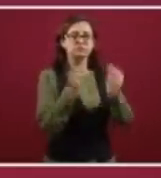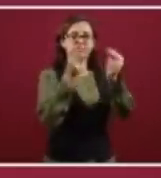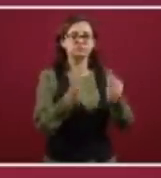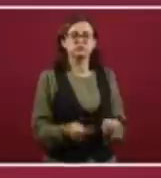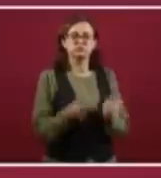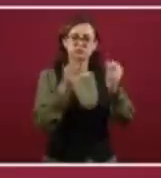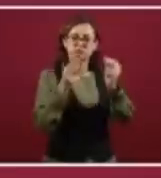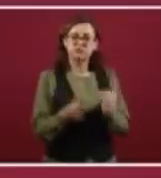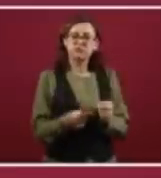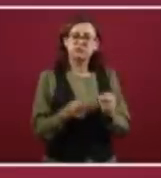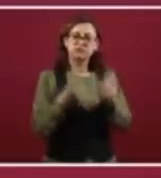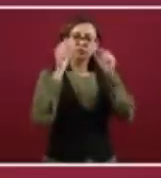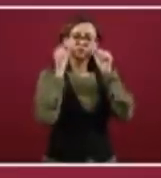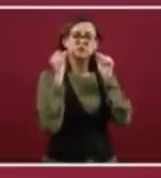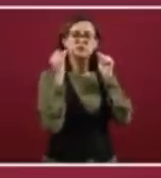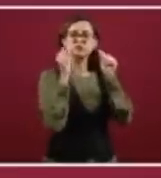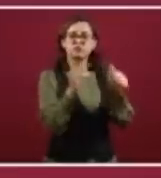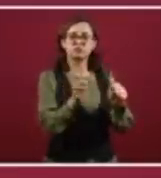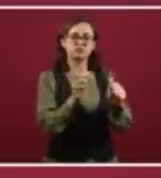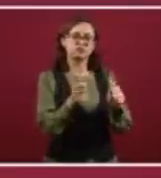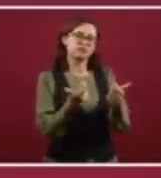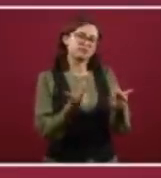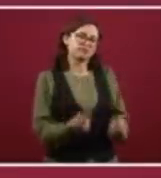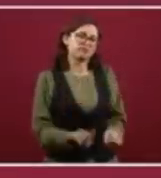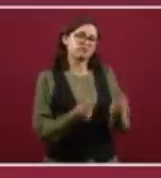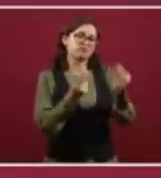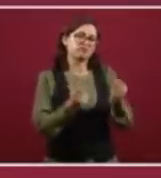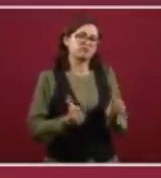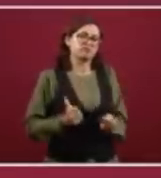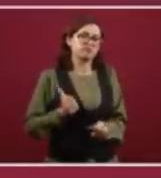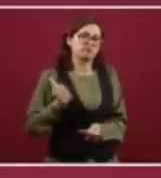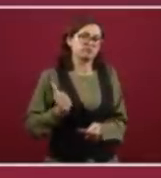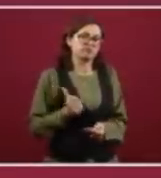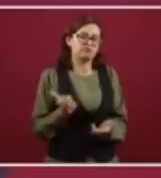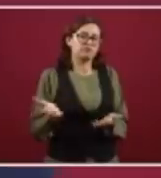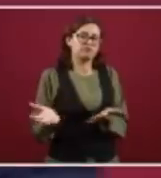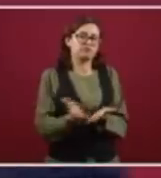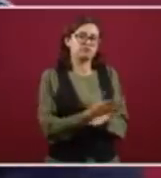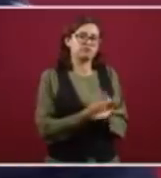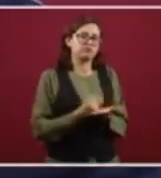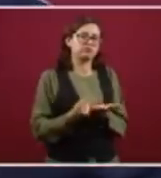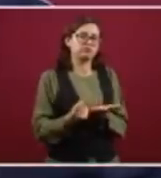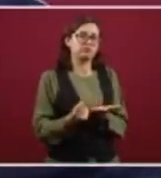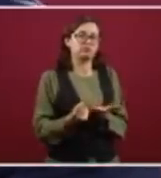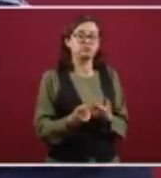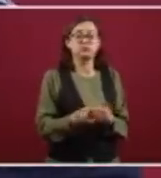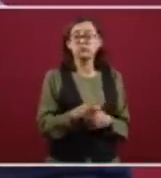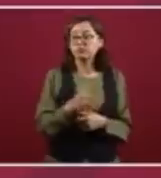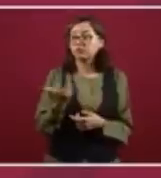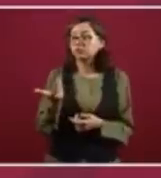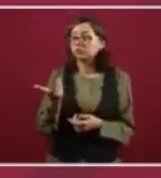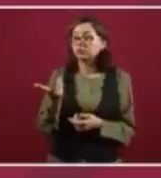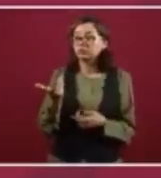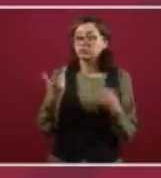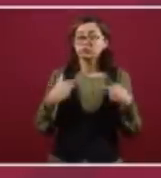donde les resulta negocio y se abandonó